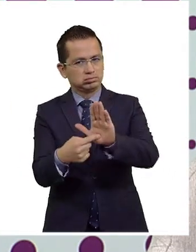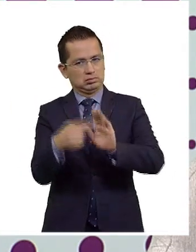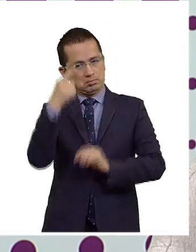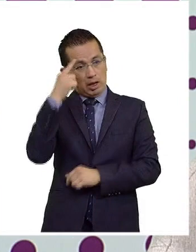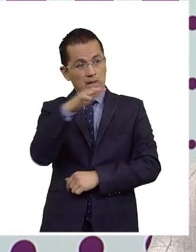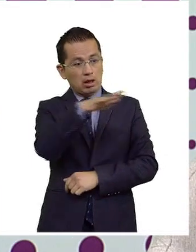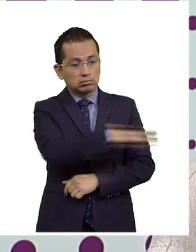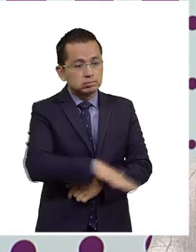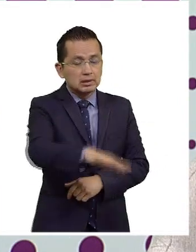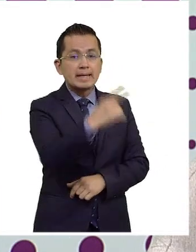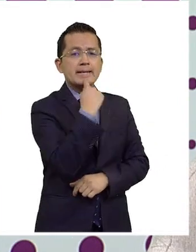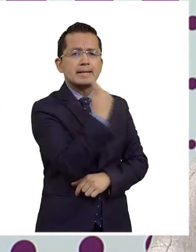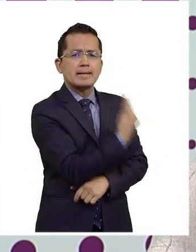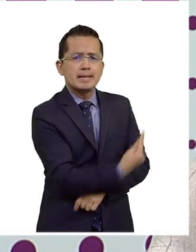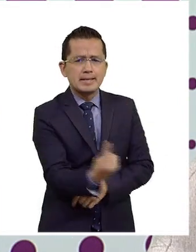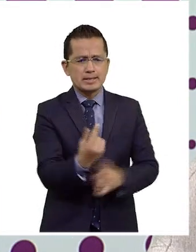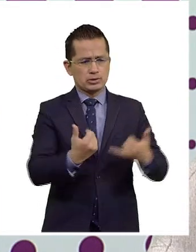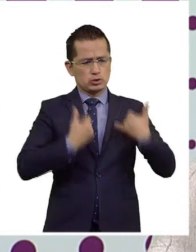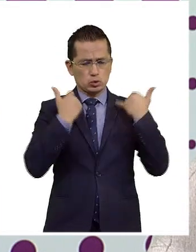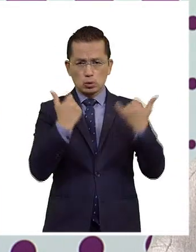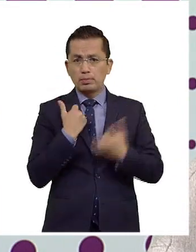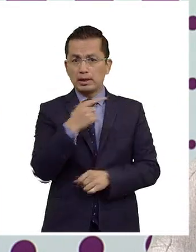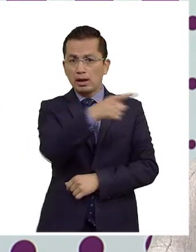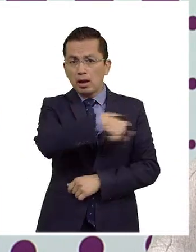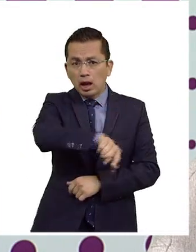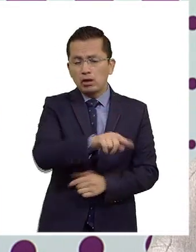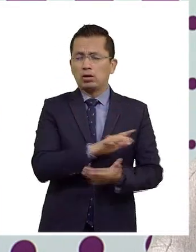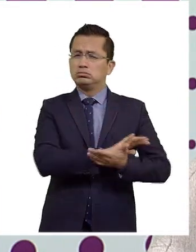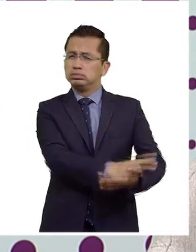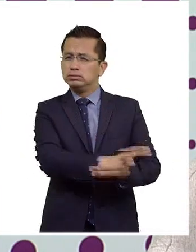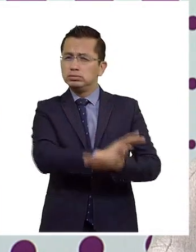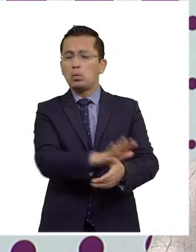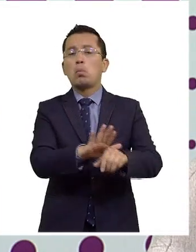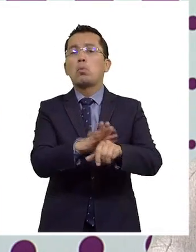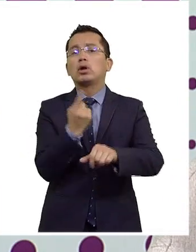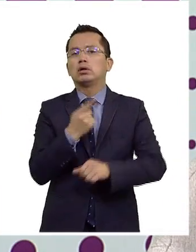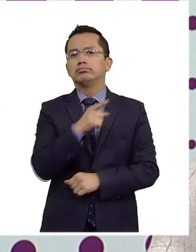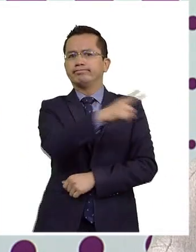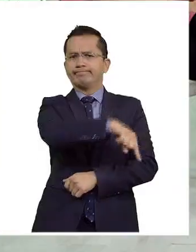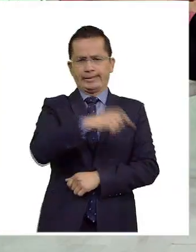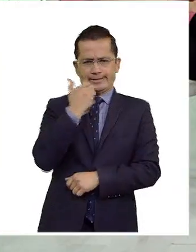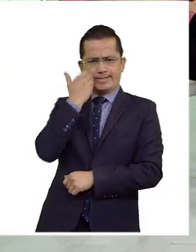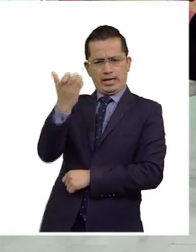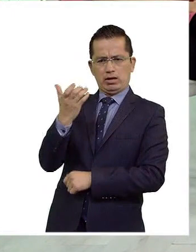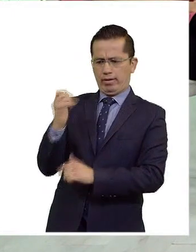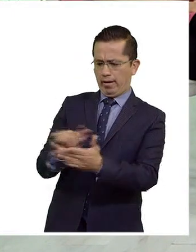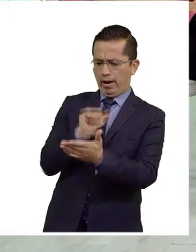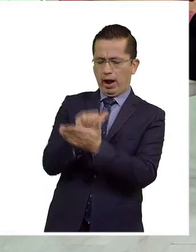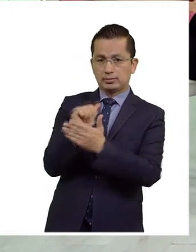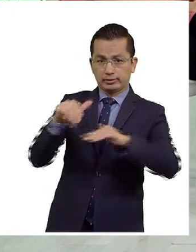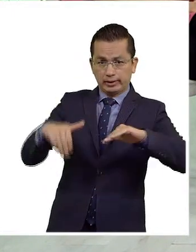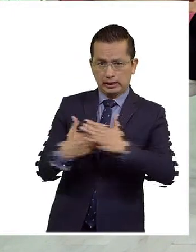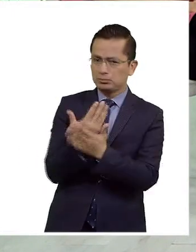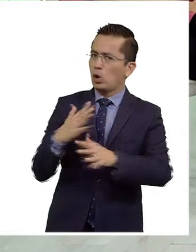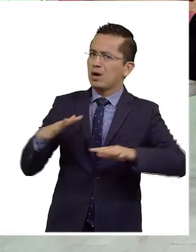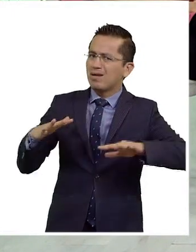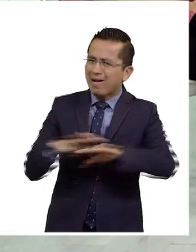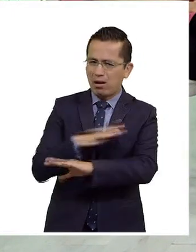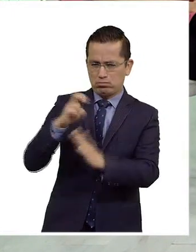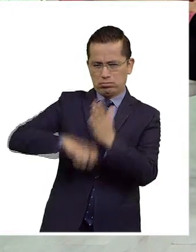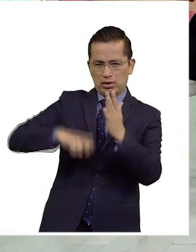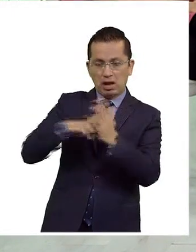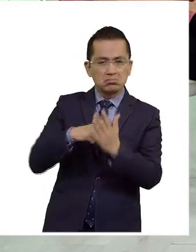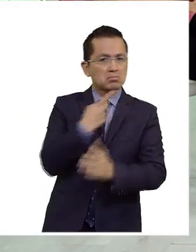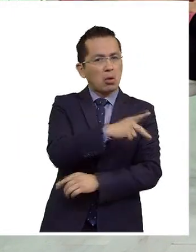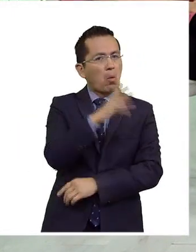niñas y adolescentes en esta ciudad están viviendo día a día por no poder realizar un cambio en su acta de nacimiento por la vía